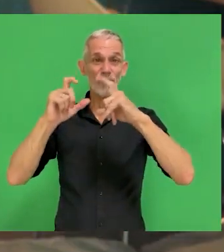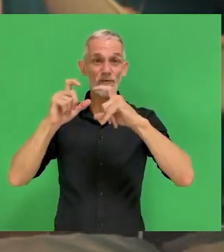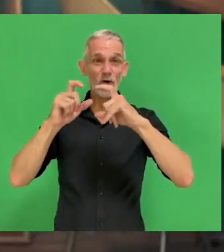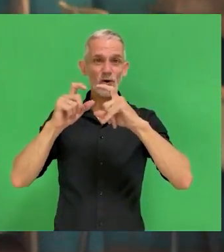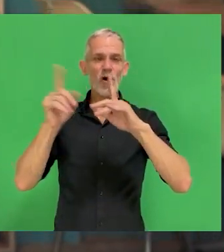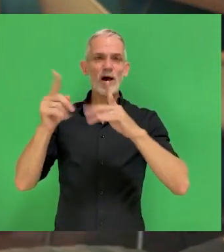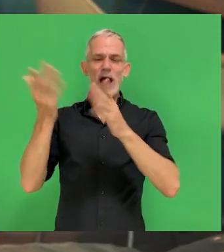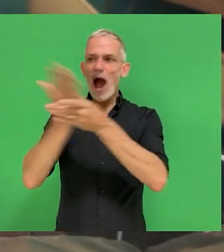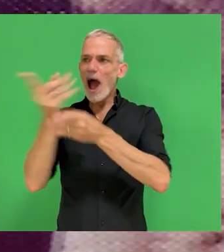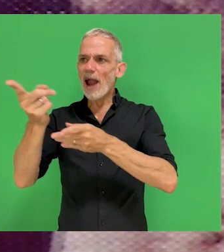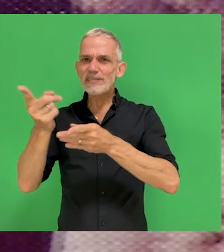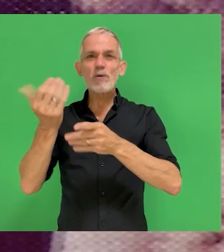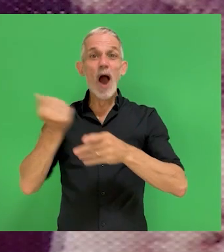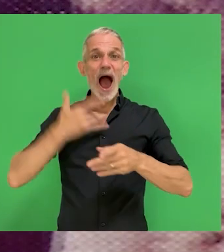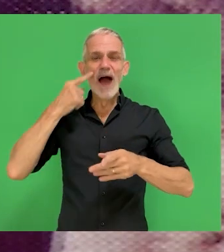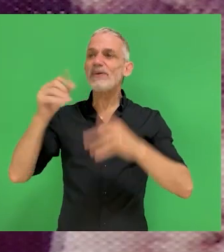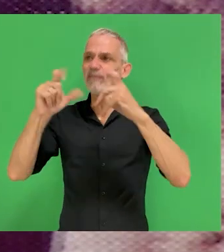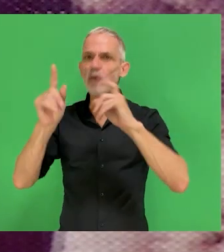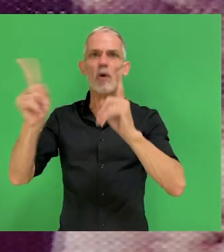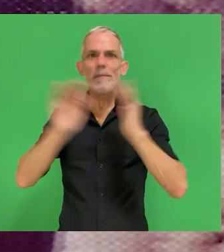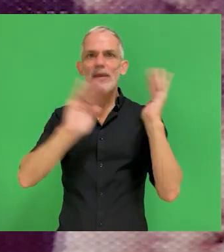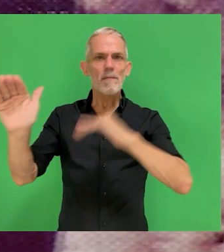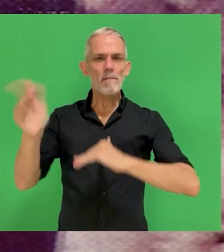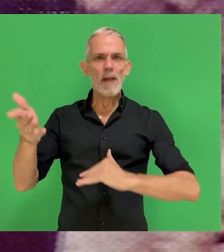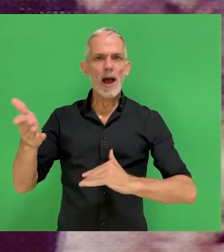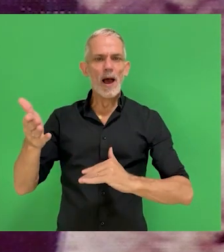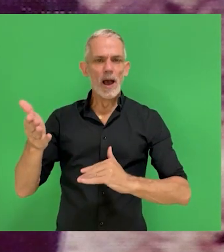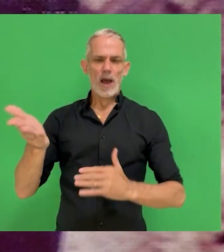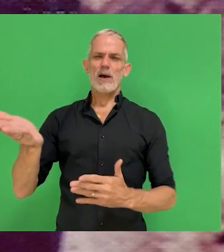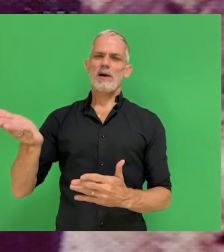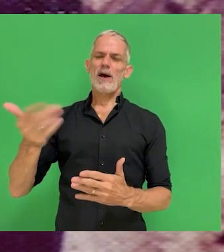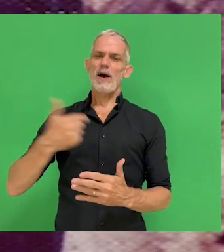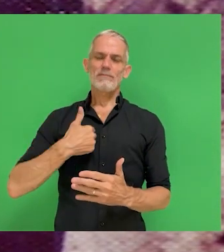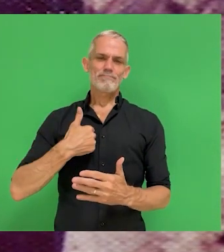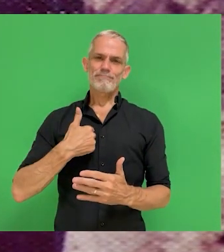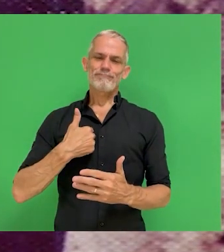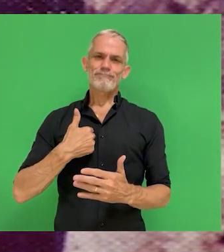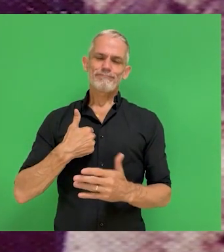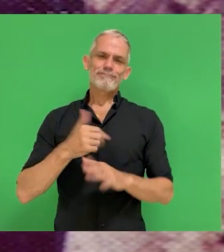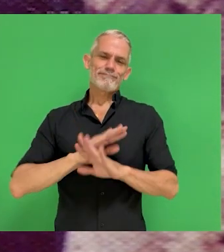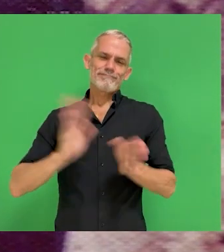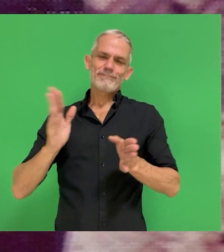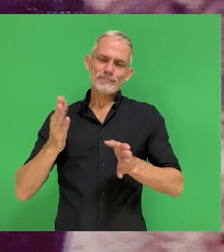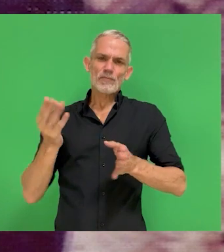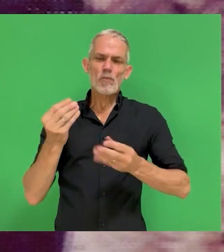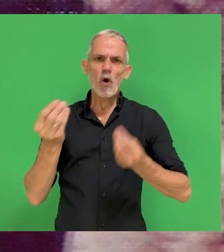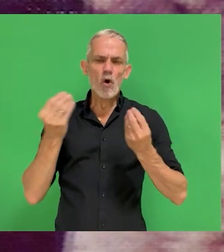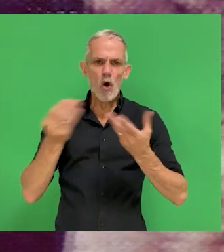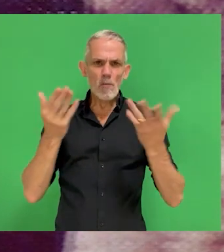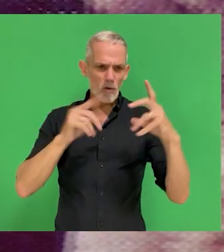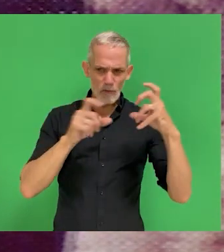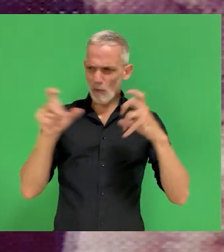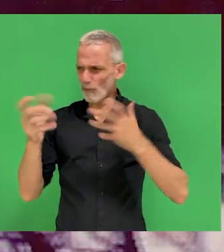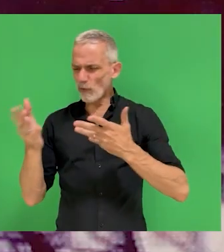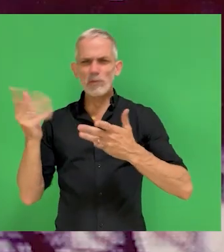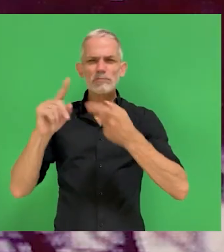En ese archivo que apareció en la AFI estaba esta foto. Con lo cual, como que yo dije, ¿cómo hicieron? Ahí